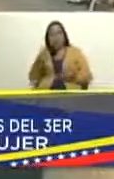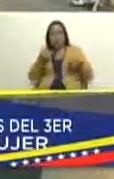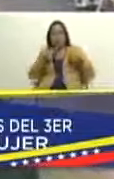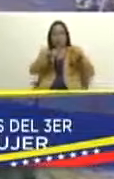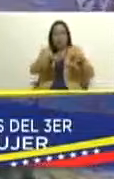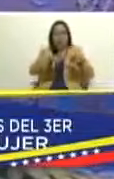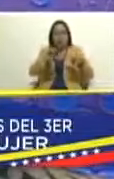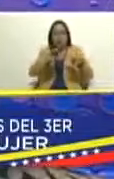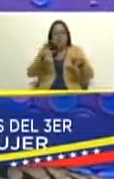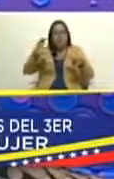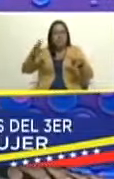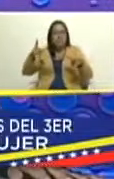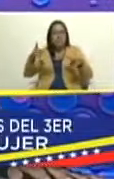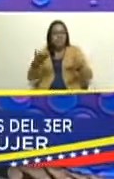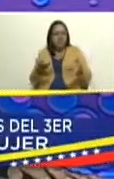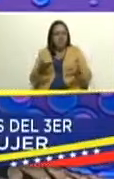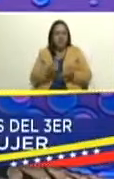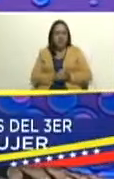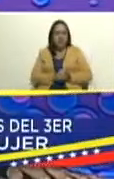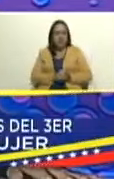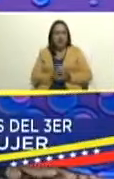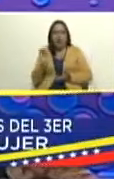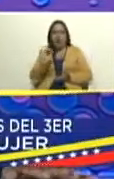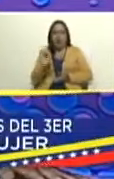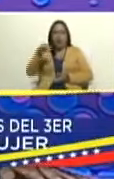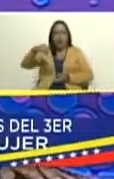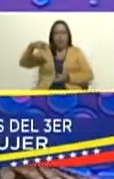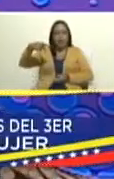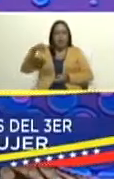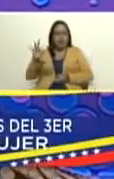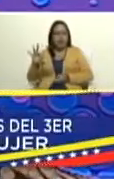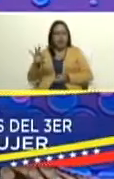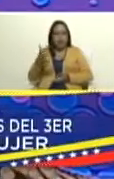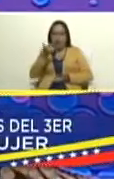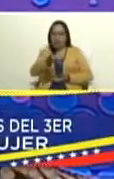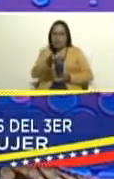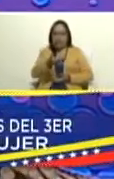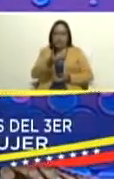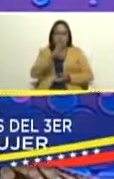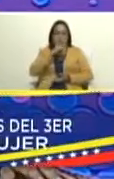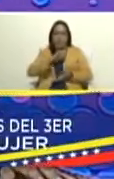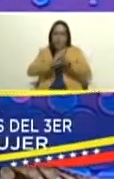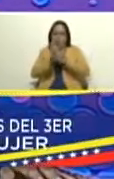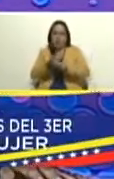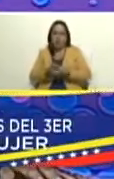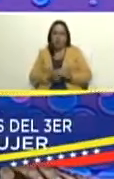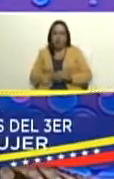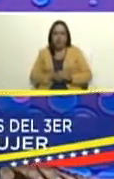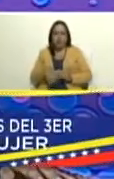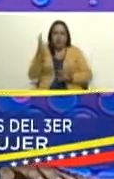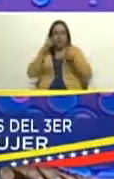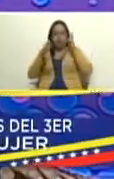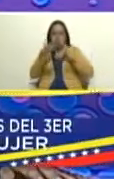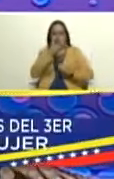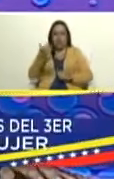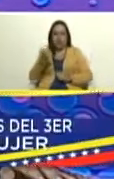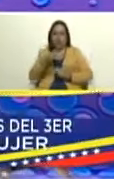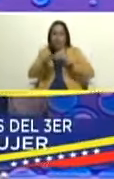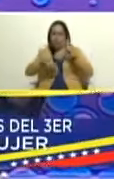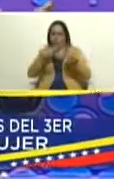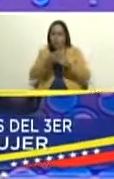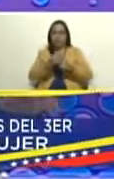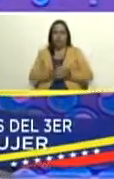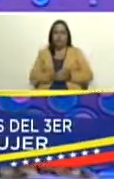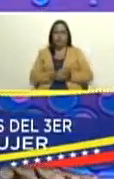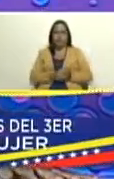CD, o que un MP3, ya eso no existe. ¿Ah? Suena mejor que nunca, pues. Vamos a